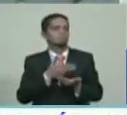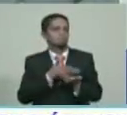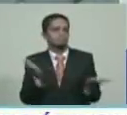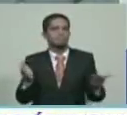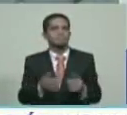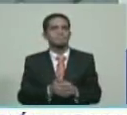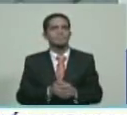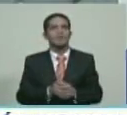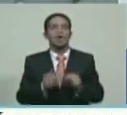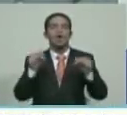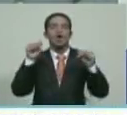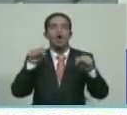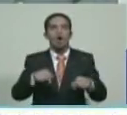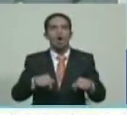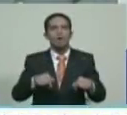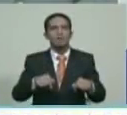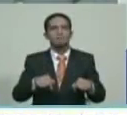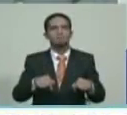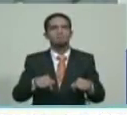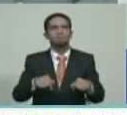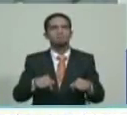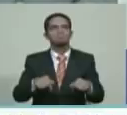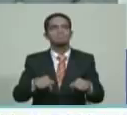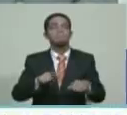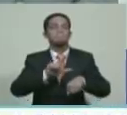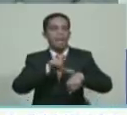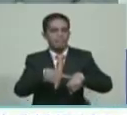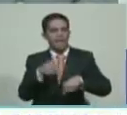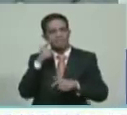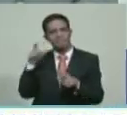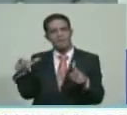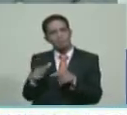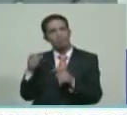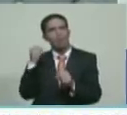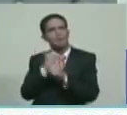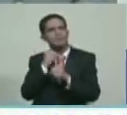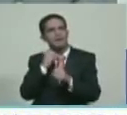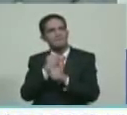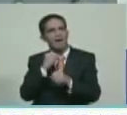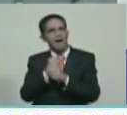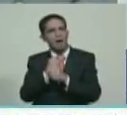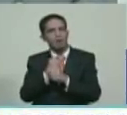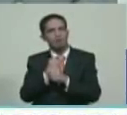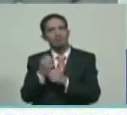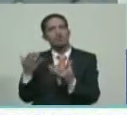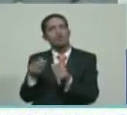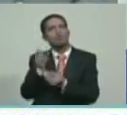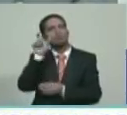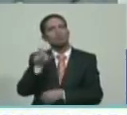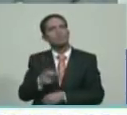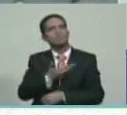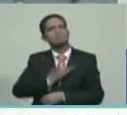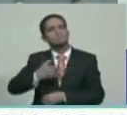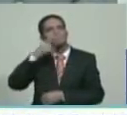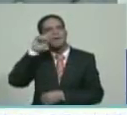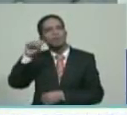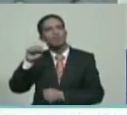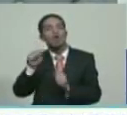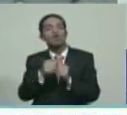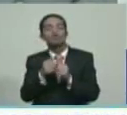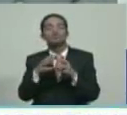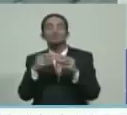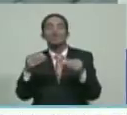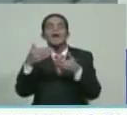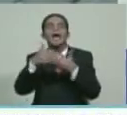el día de hoy vamos a sostener una importante reunión de trabajo instruida por el presidente nicolás maduro con todas las cajas de ahorros del